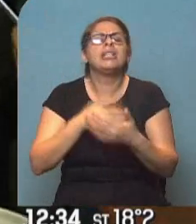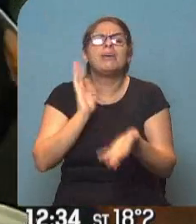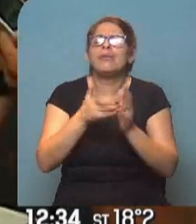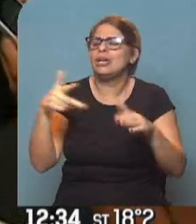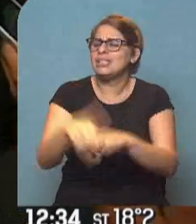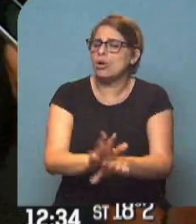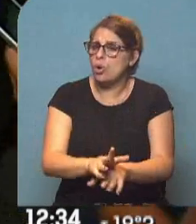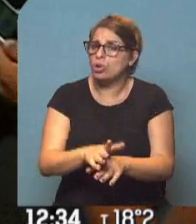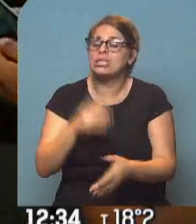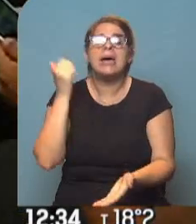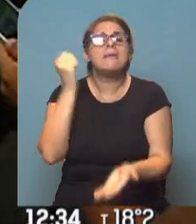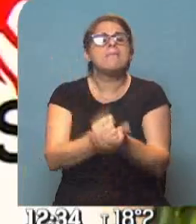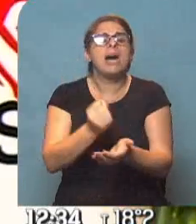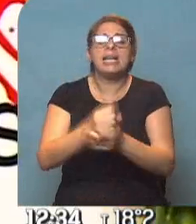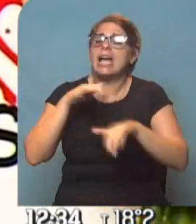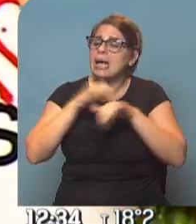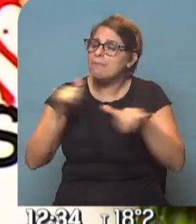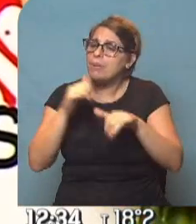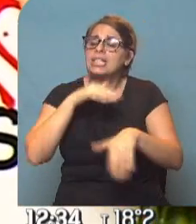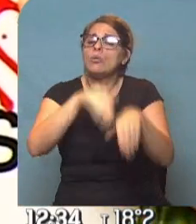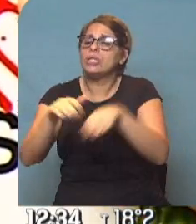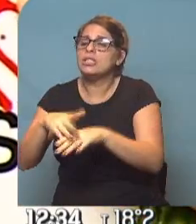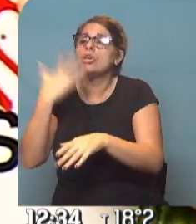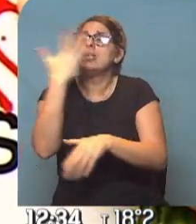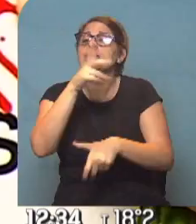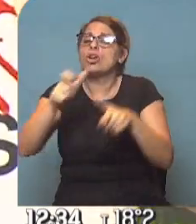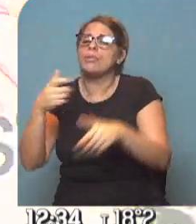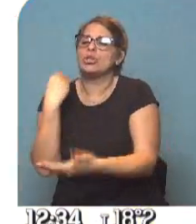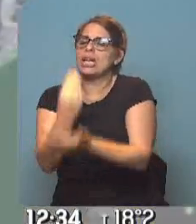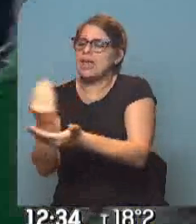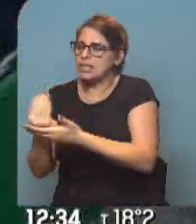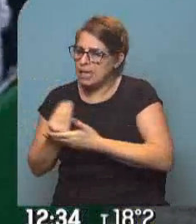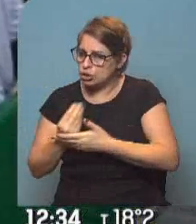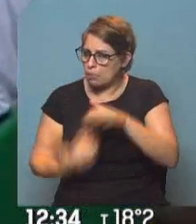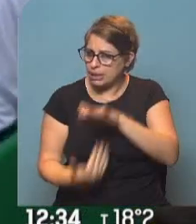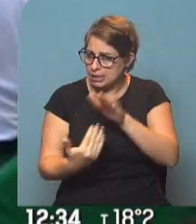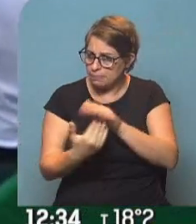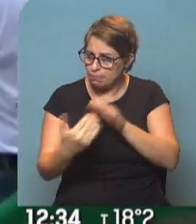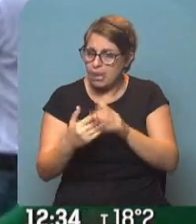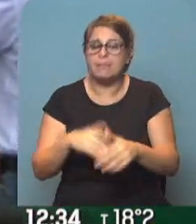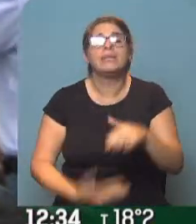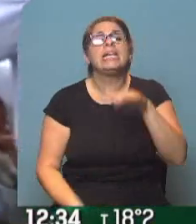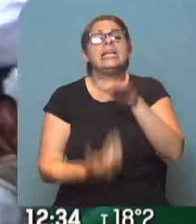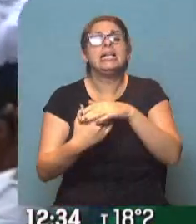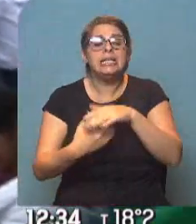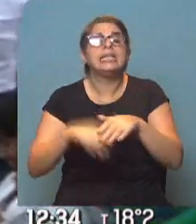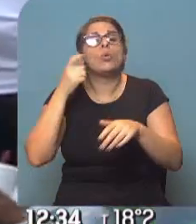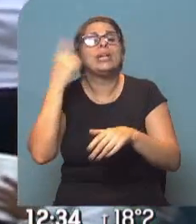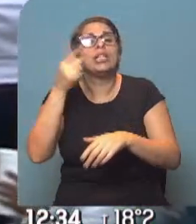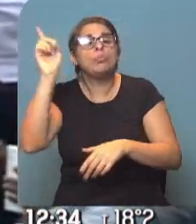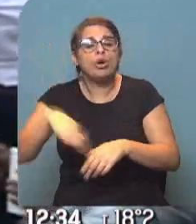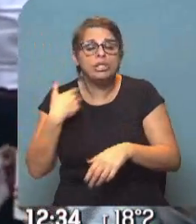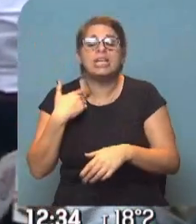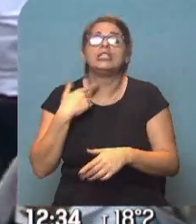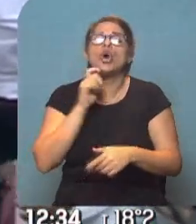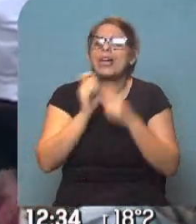marcan la campaña electoral de los 5 principales candidatos. Líder en las encuestas con más del 41% de las